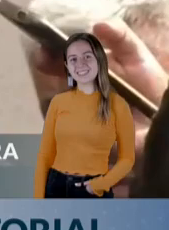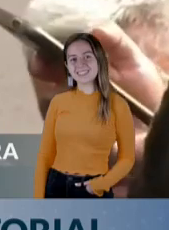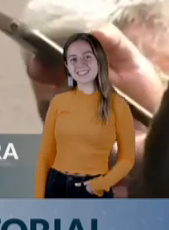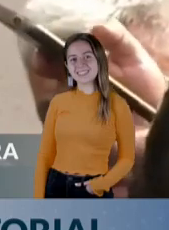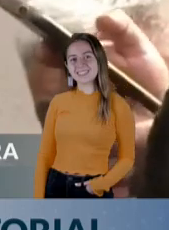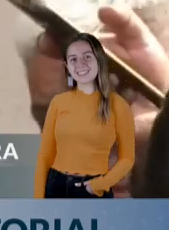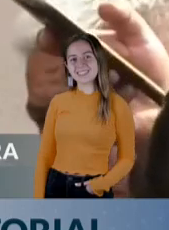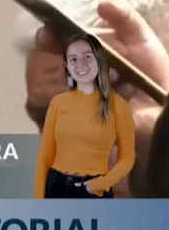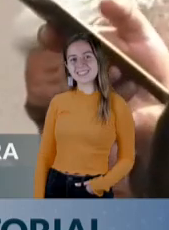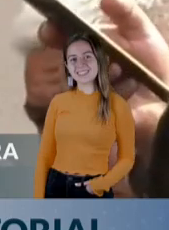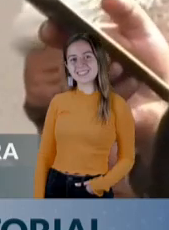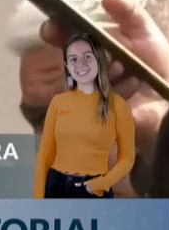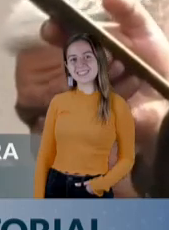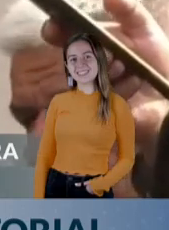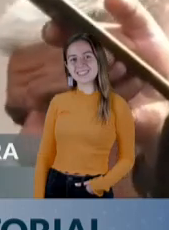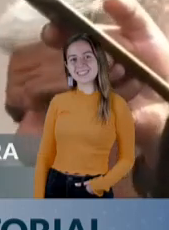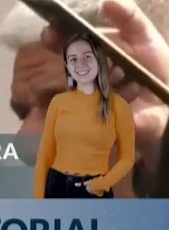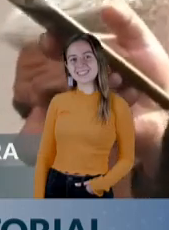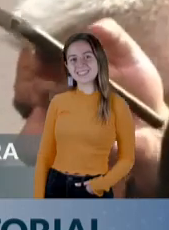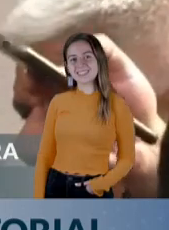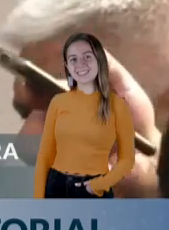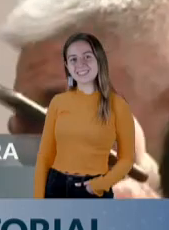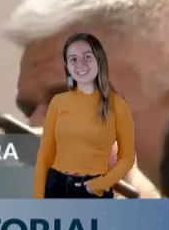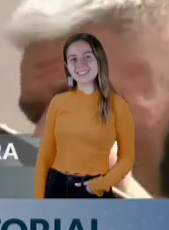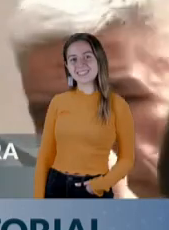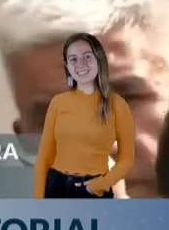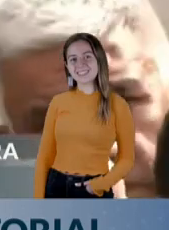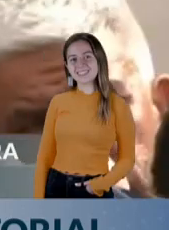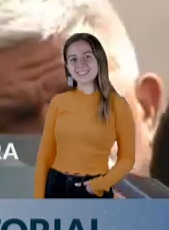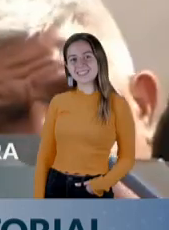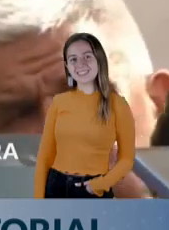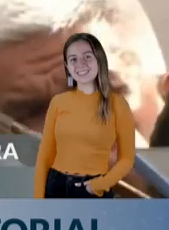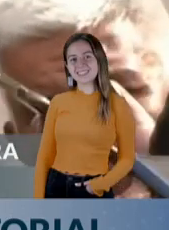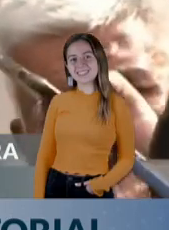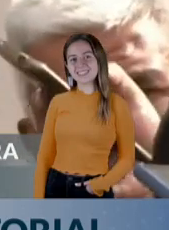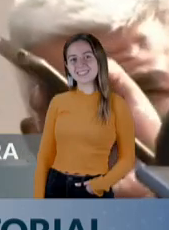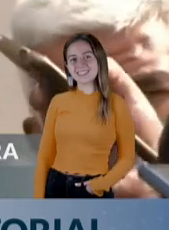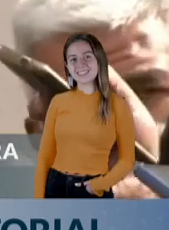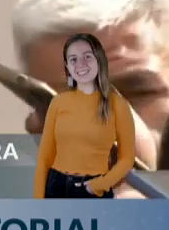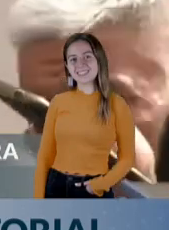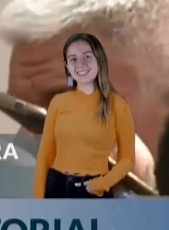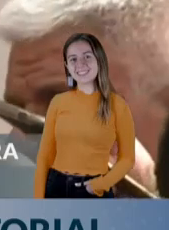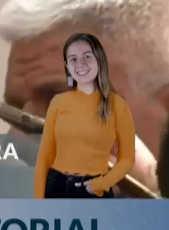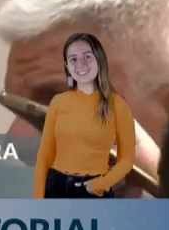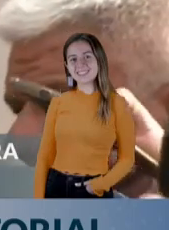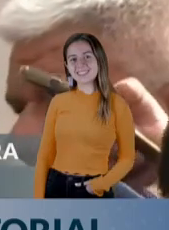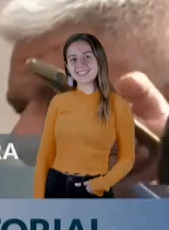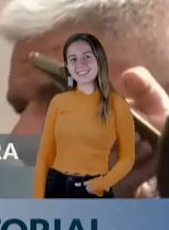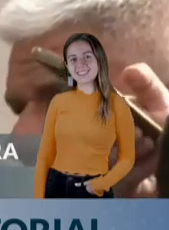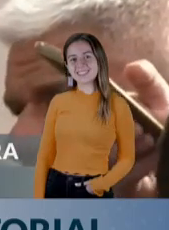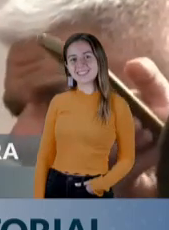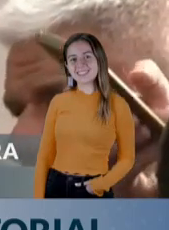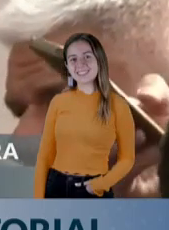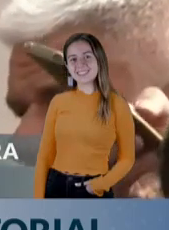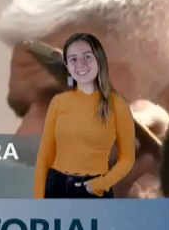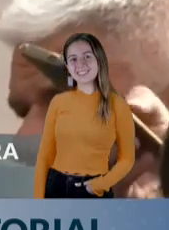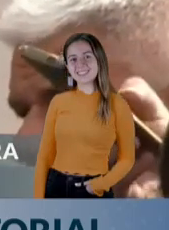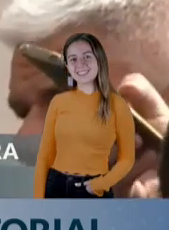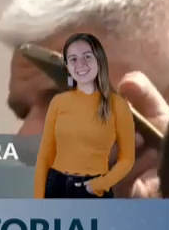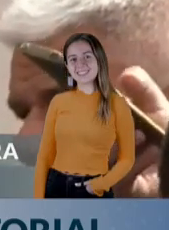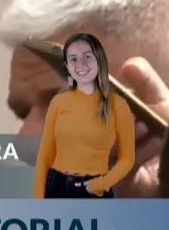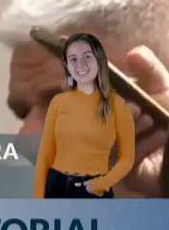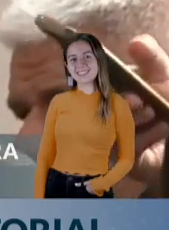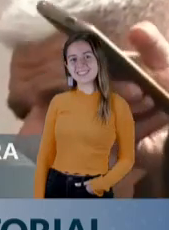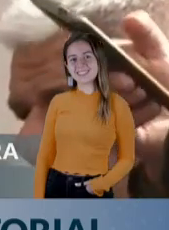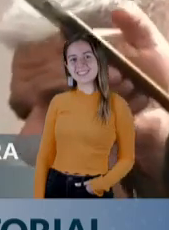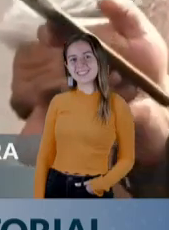Justicia, Luis Cordero, aseguró que el cambio de la criminalidad ha llevado a que las dinámicas delictivas de las bandas ya no se organicen solo en un territorio,